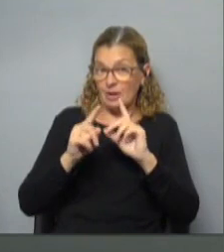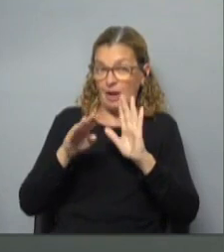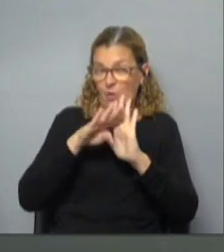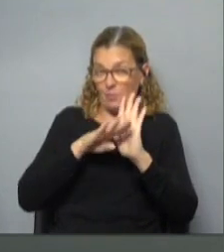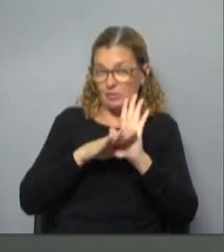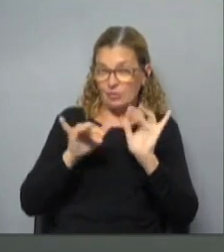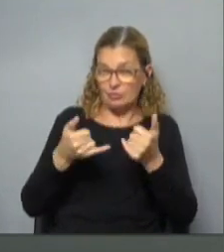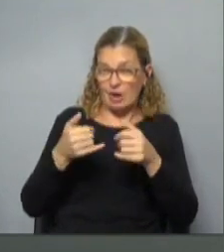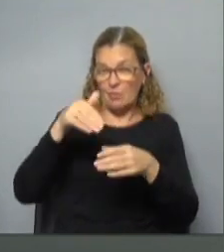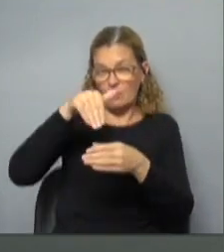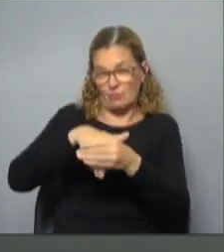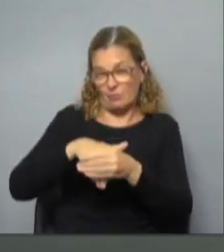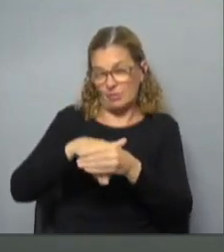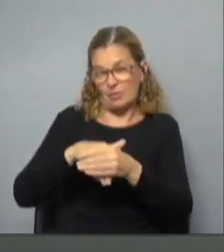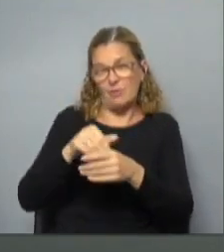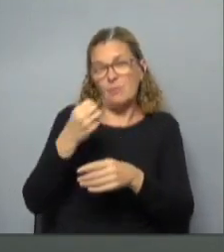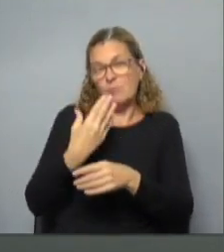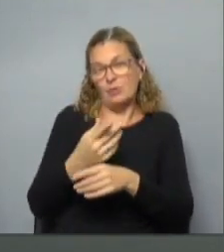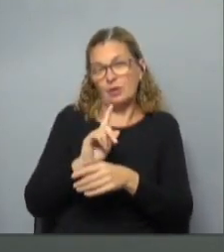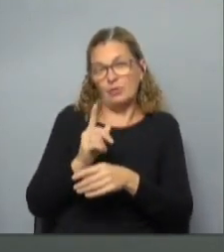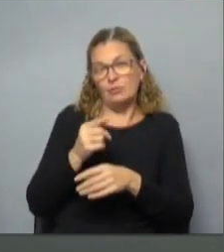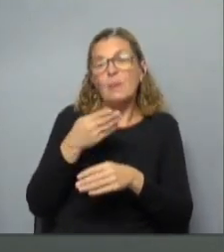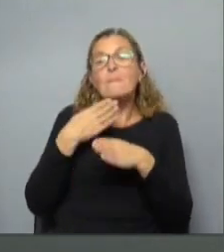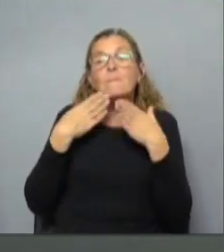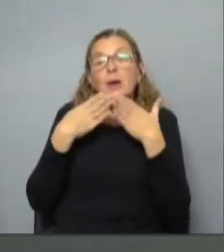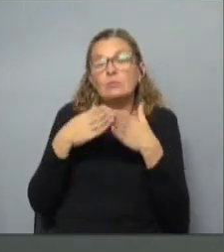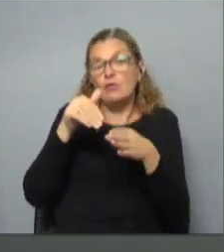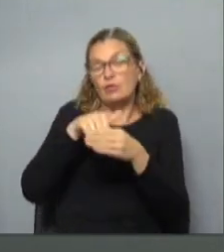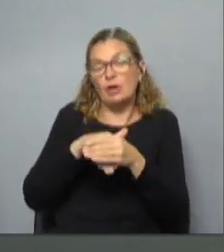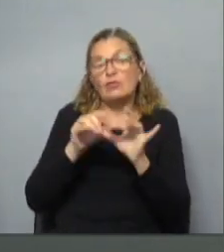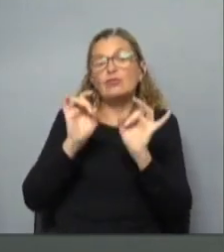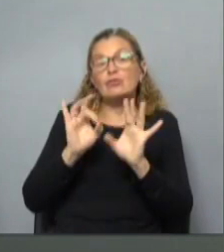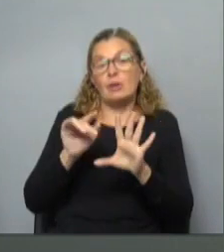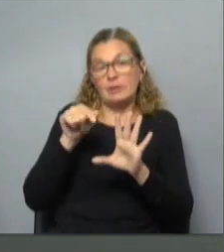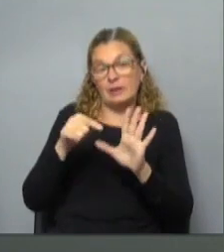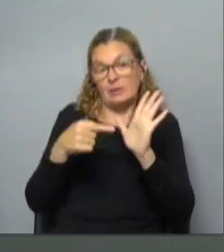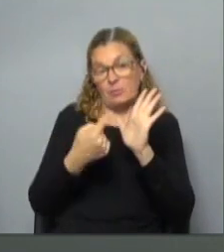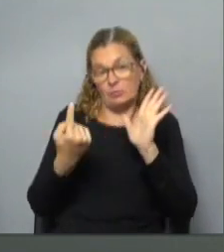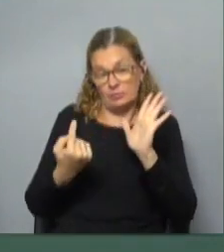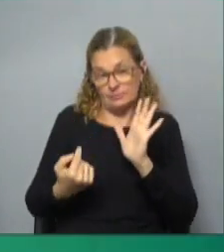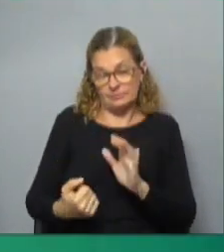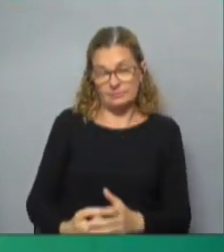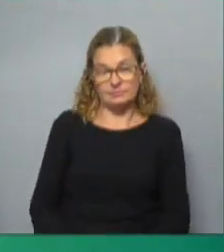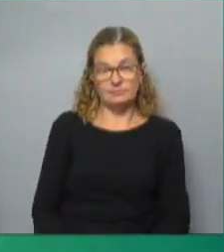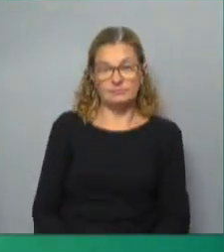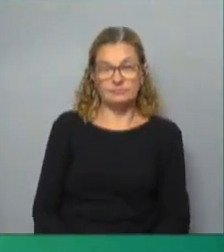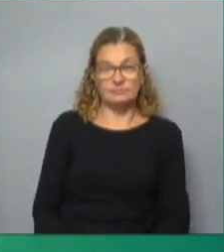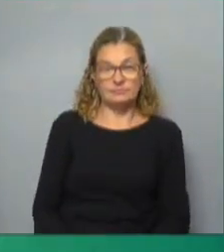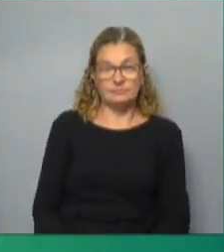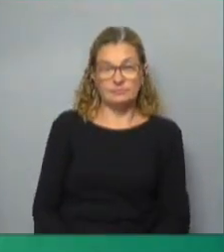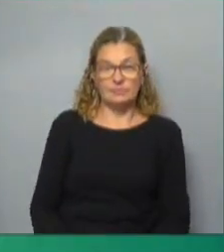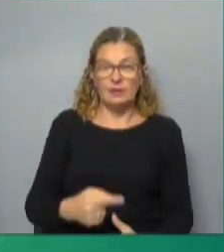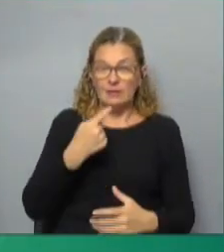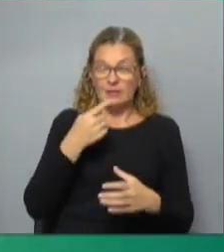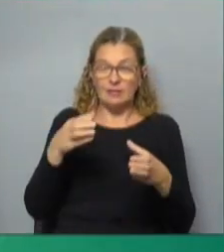que ya haya habido una consulta popular porque no se consultó solamente este punto pero que la